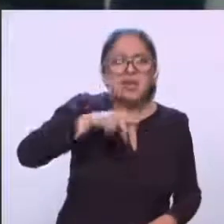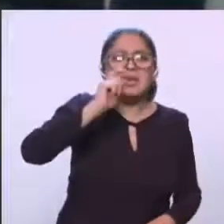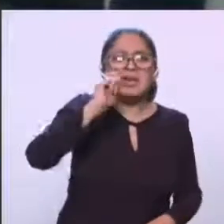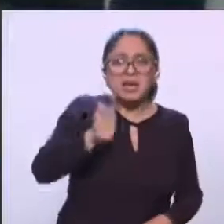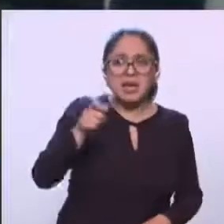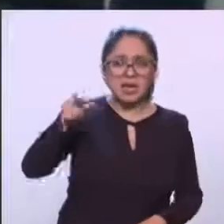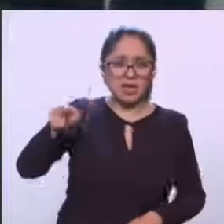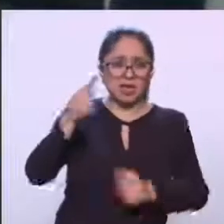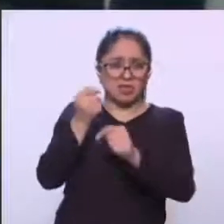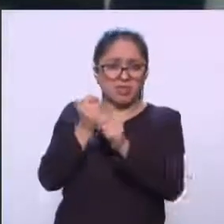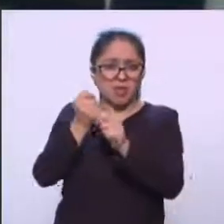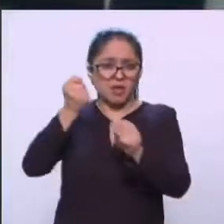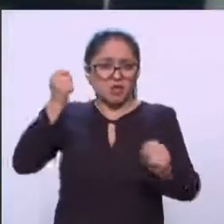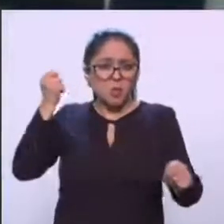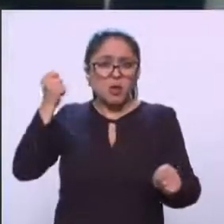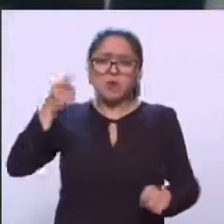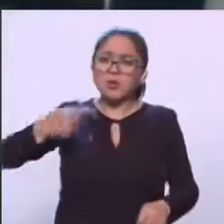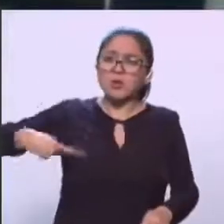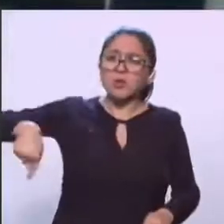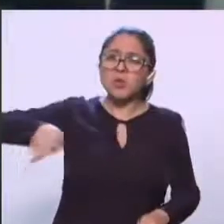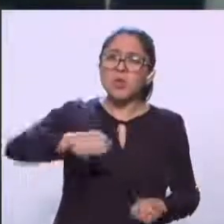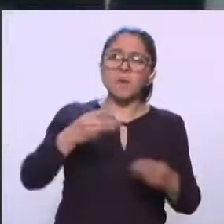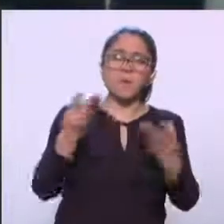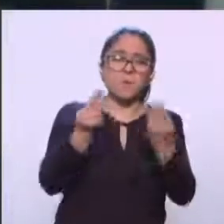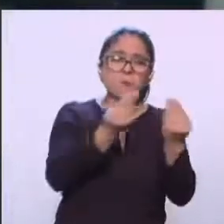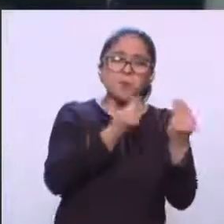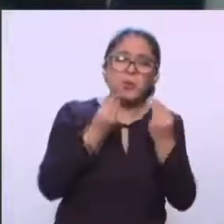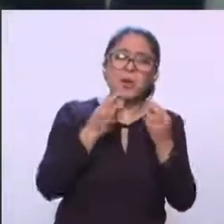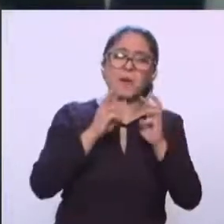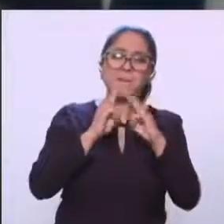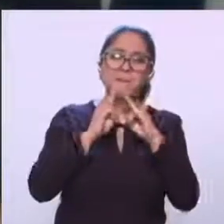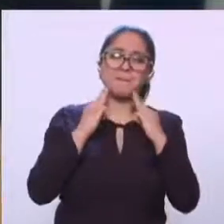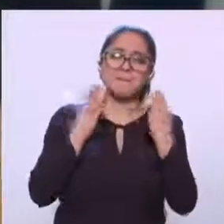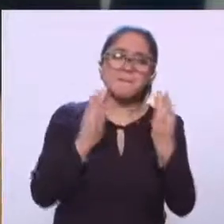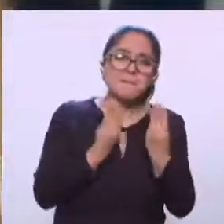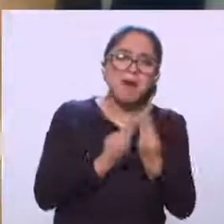está cooptado como por muchas mafias y por muchas cosas que